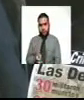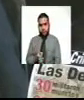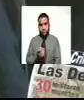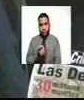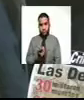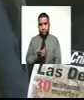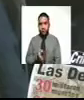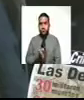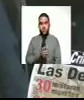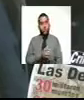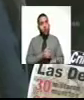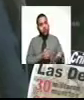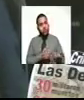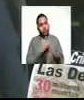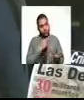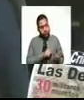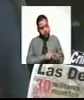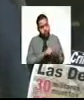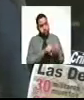escuchamos a los demás partidos